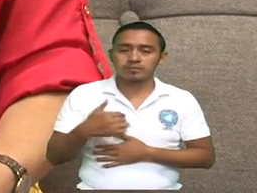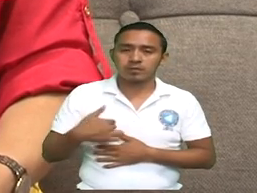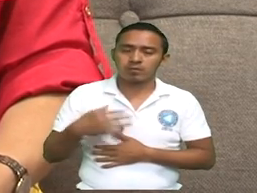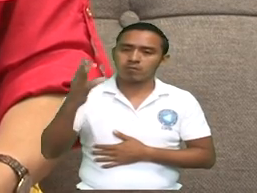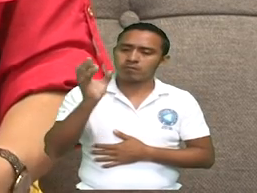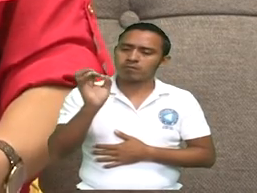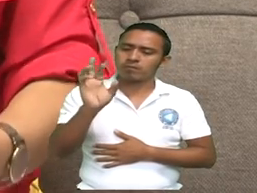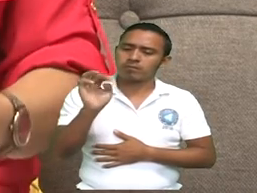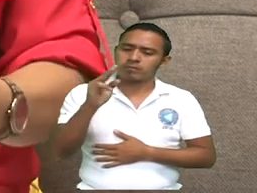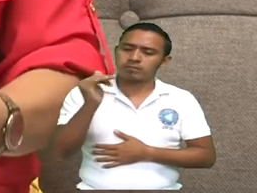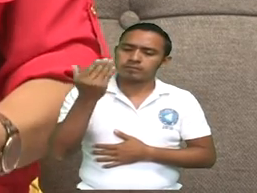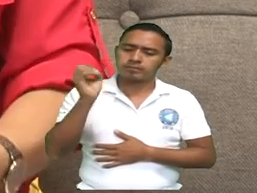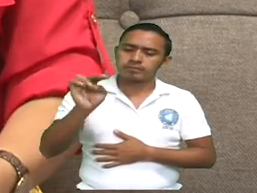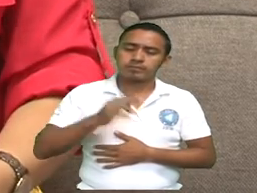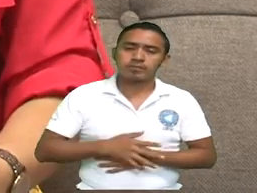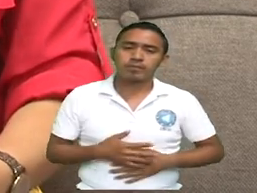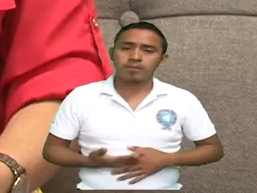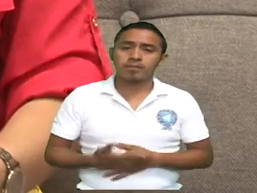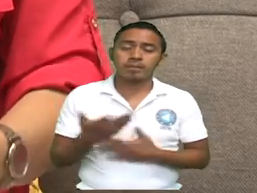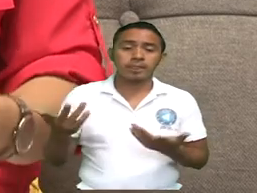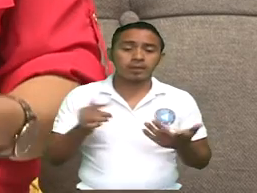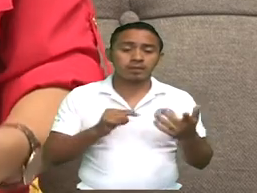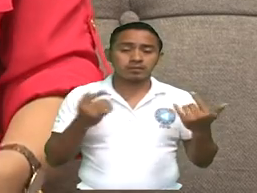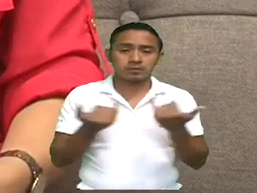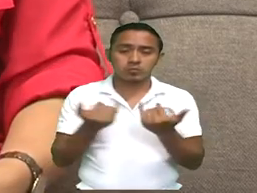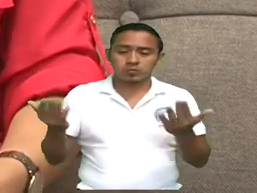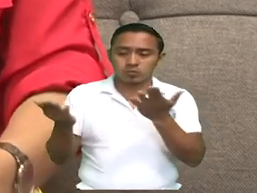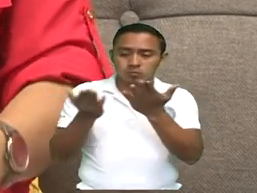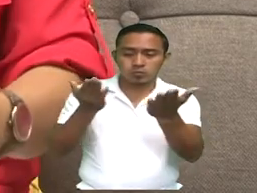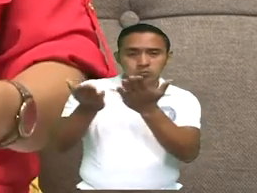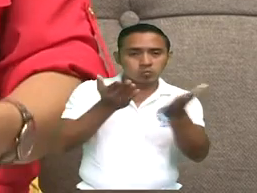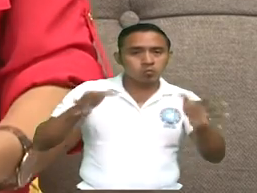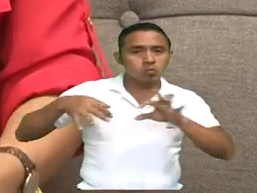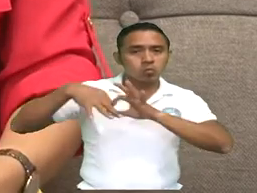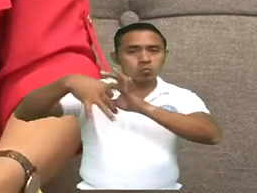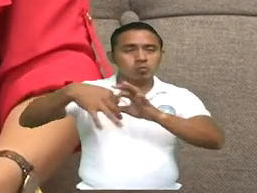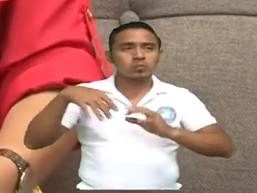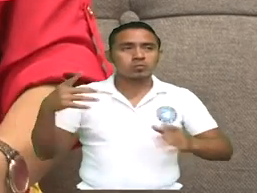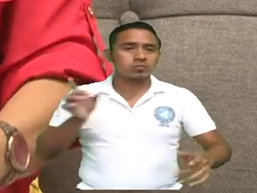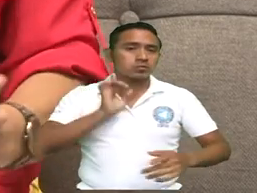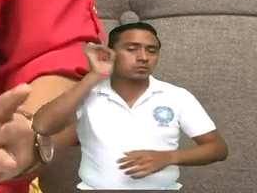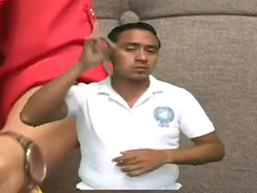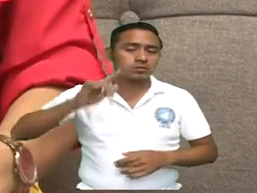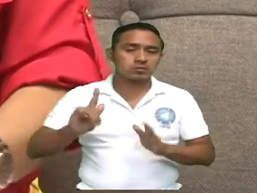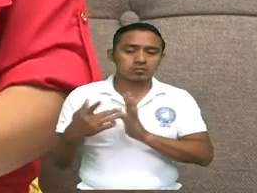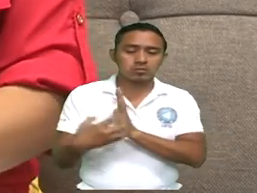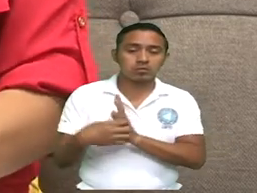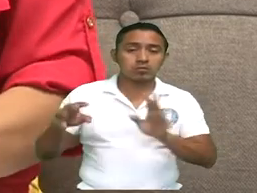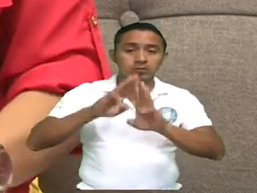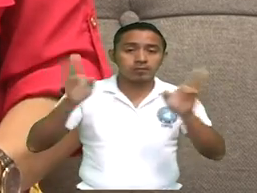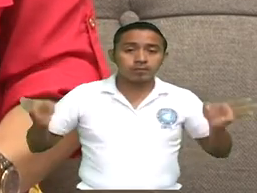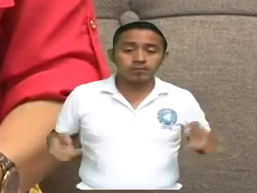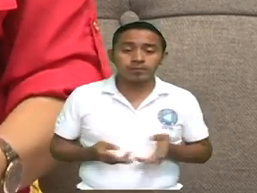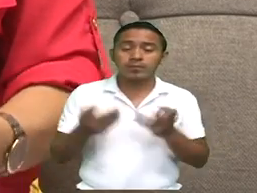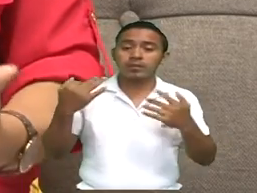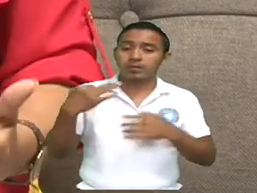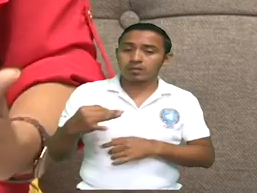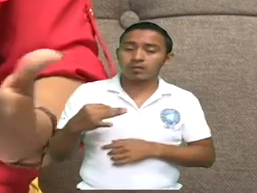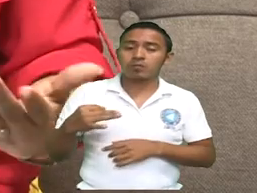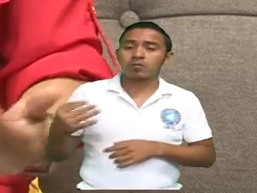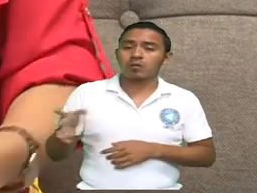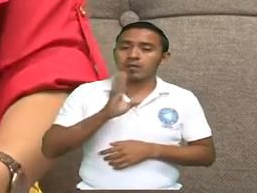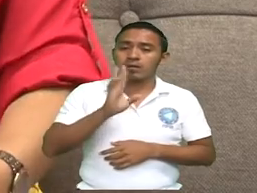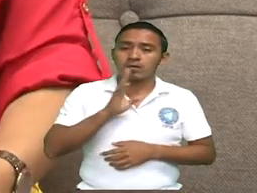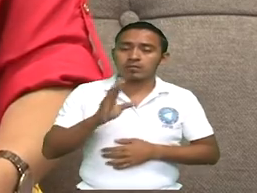Y yendo a la par de los avances tecnológicos, del desarrollo del mundo. Pues ahí vamos nosotros, hablando hoy